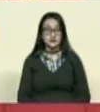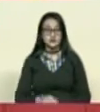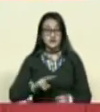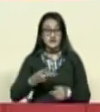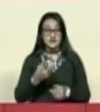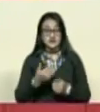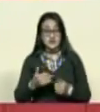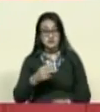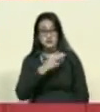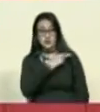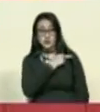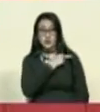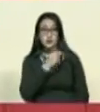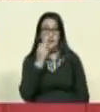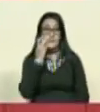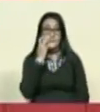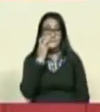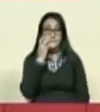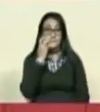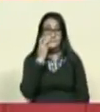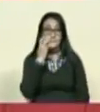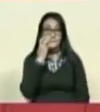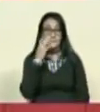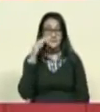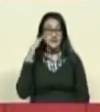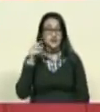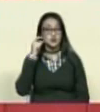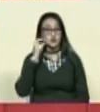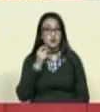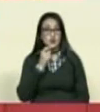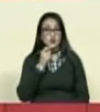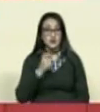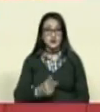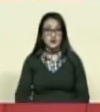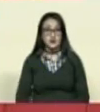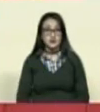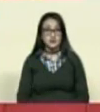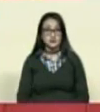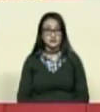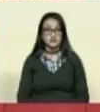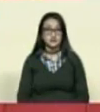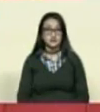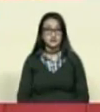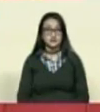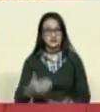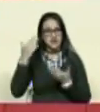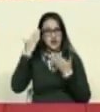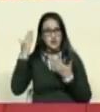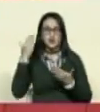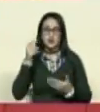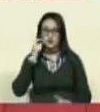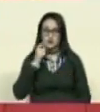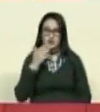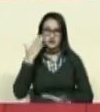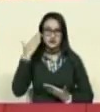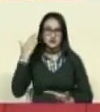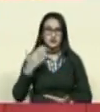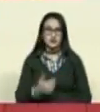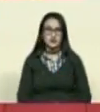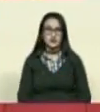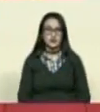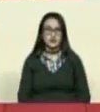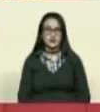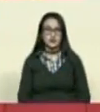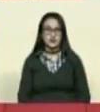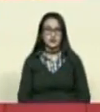Vicealmirante William Cerantes Pinto, comandante de Sucre. Así es, muchos saludos por Sucre. General de